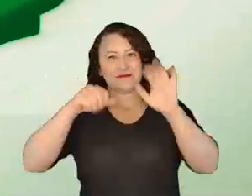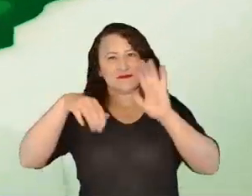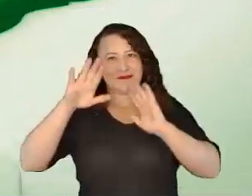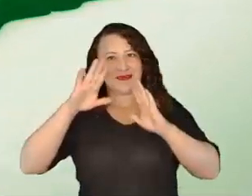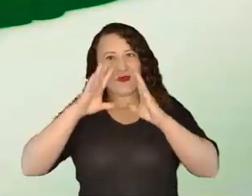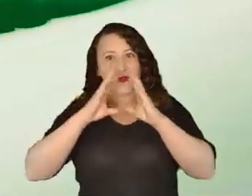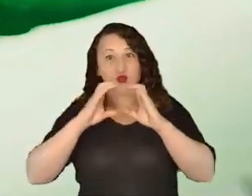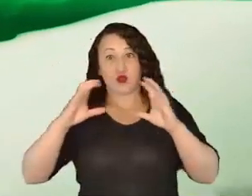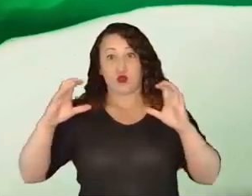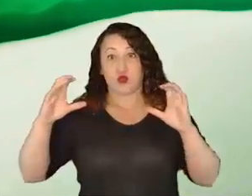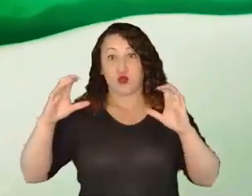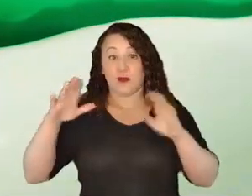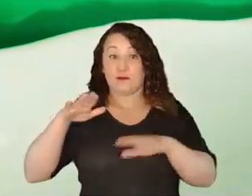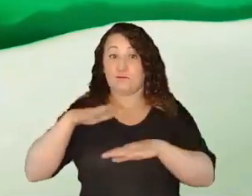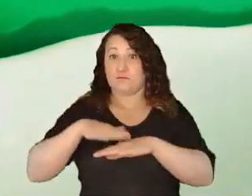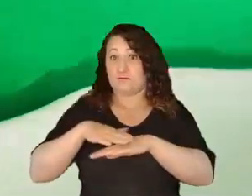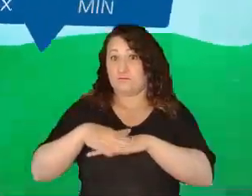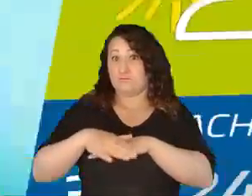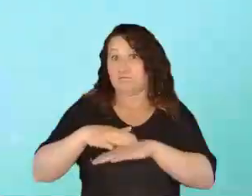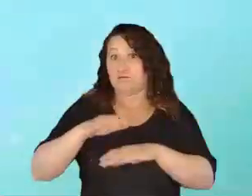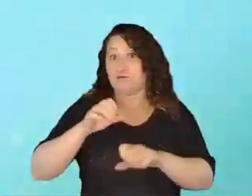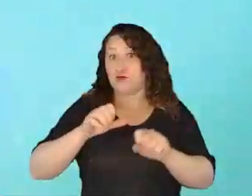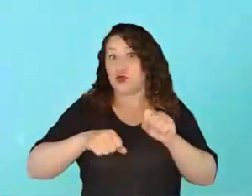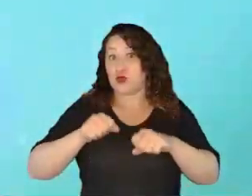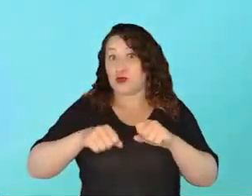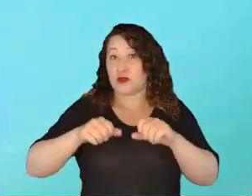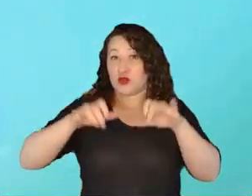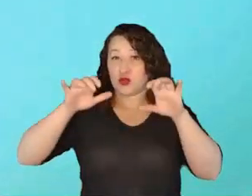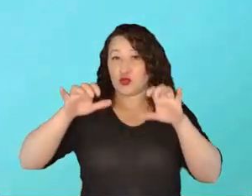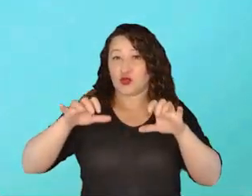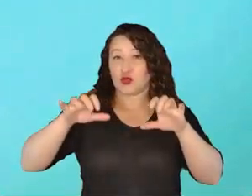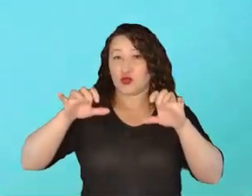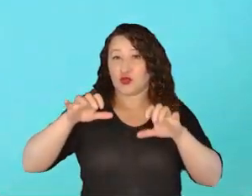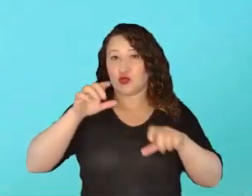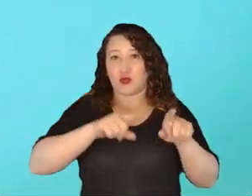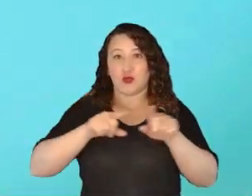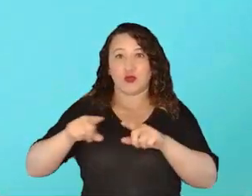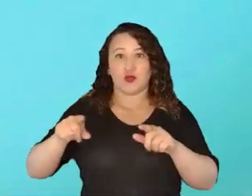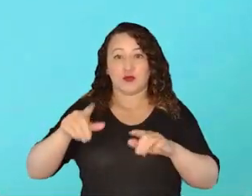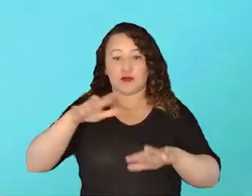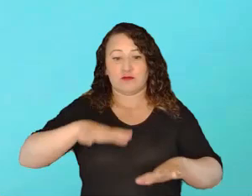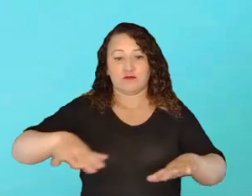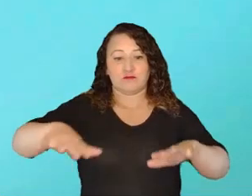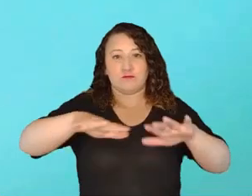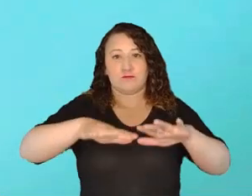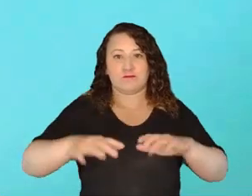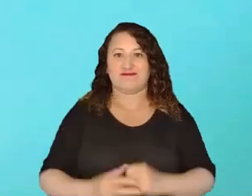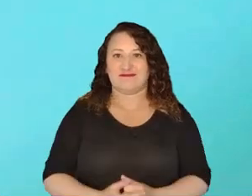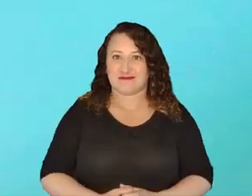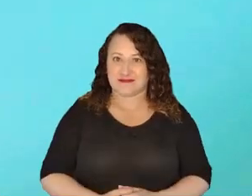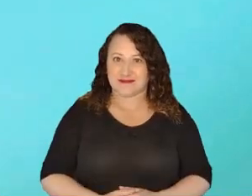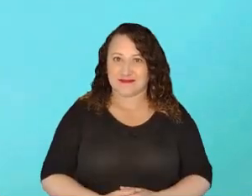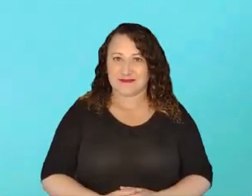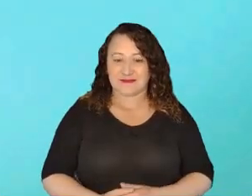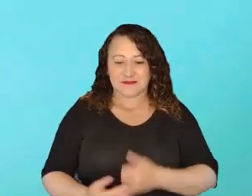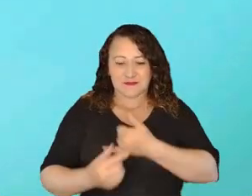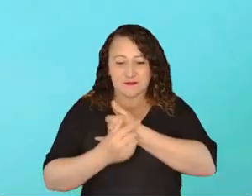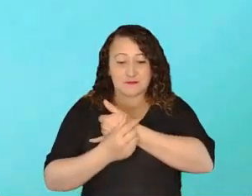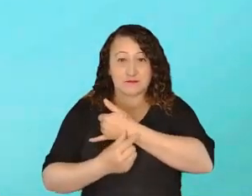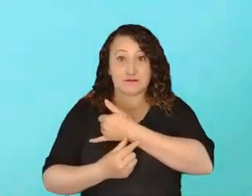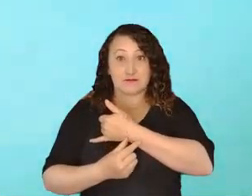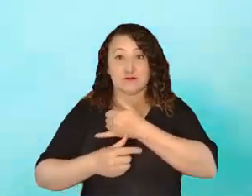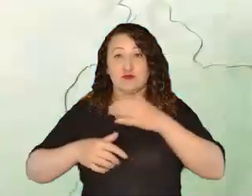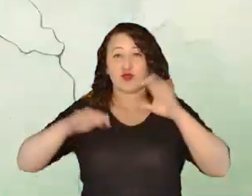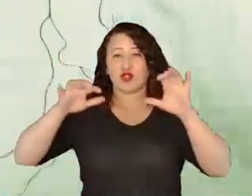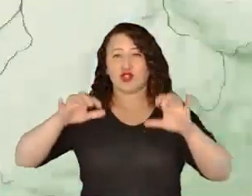las islas podremos experimentar una mañana mayormente nublada por lo que no se descarta la presencia de lluvias ocasionales